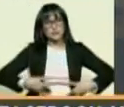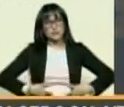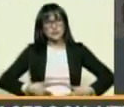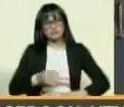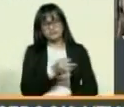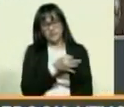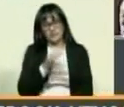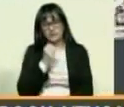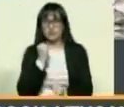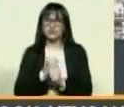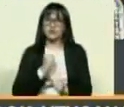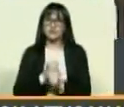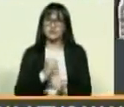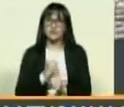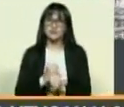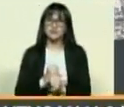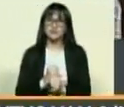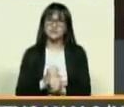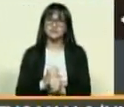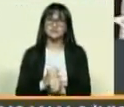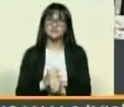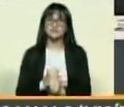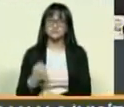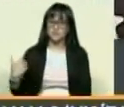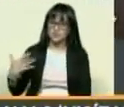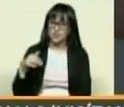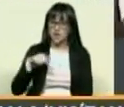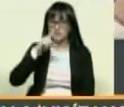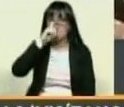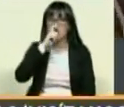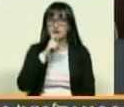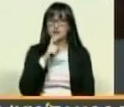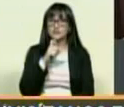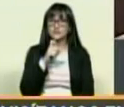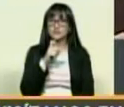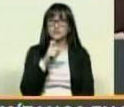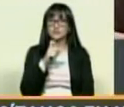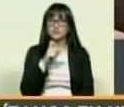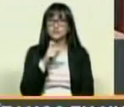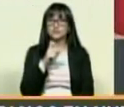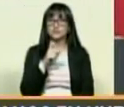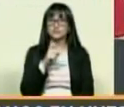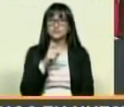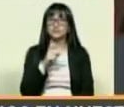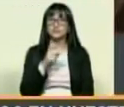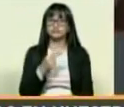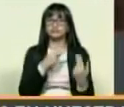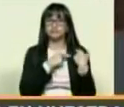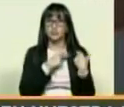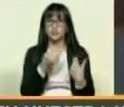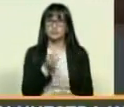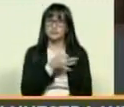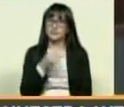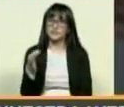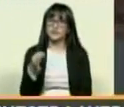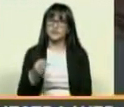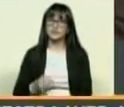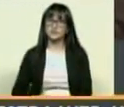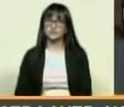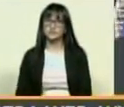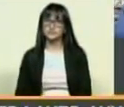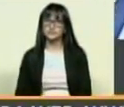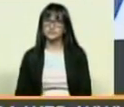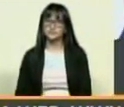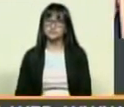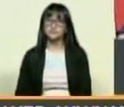excelente trabajo. Durante este año nuestra asociación estuvo en muy buenas manos, canciller. La